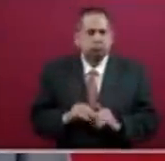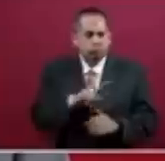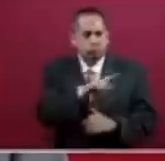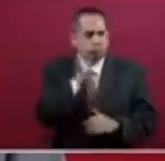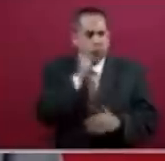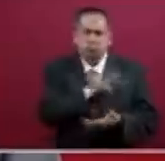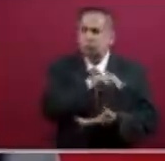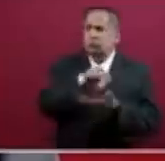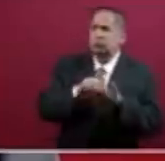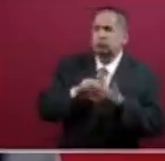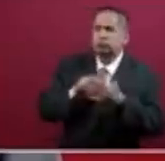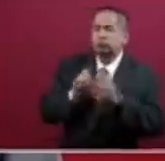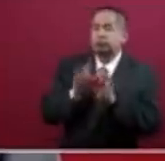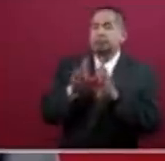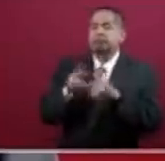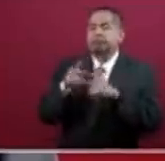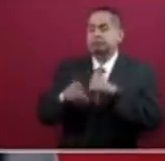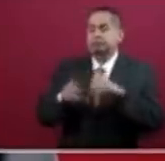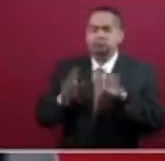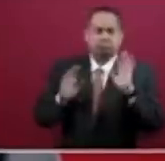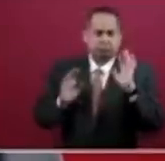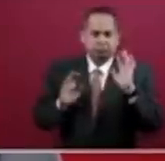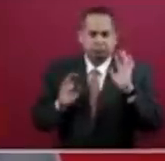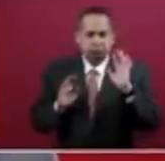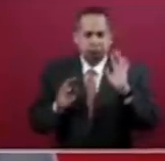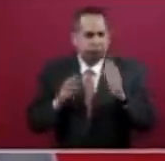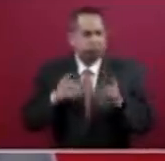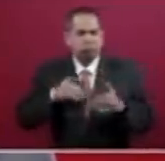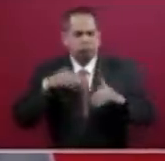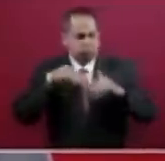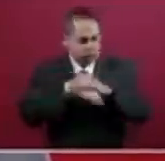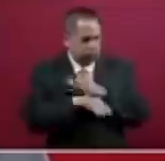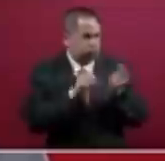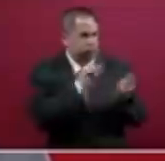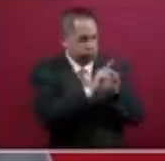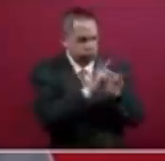quiera exponerse, yo los visito